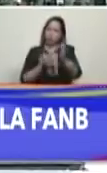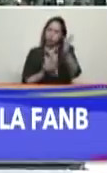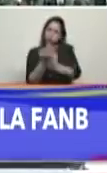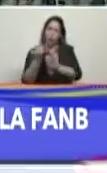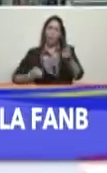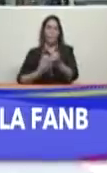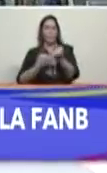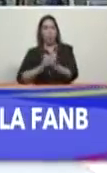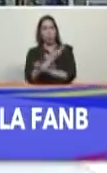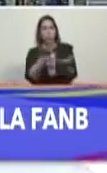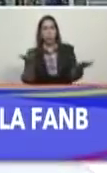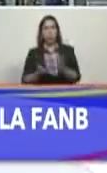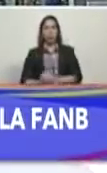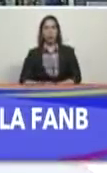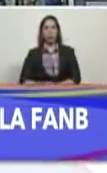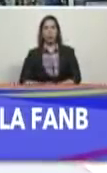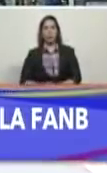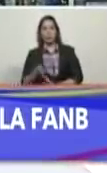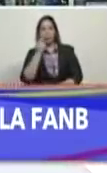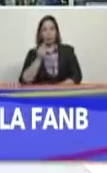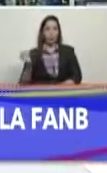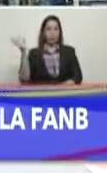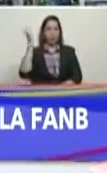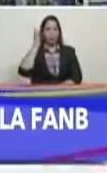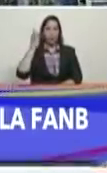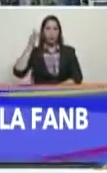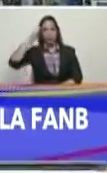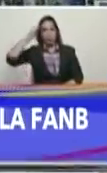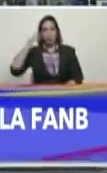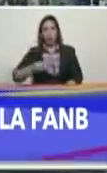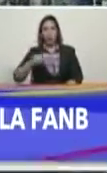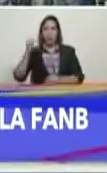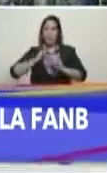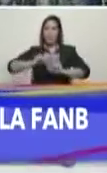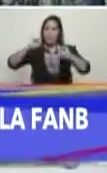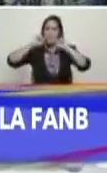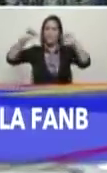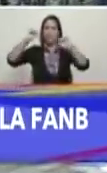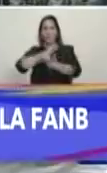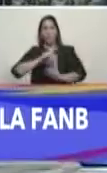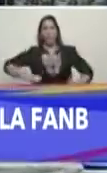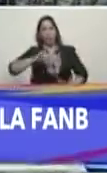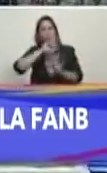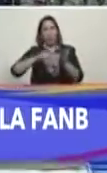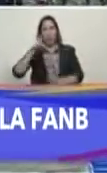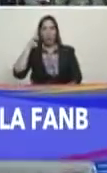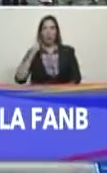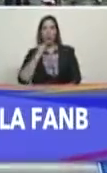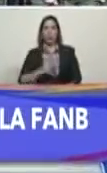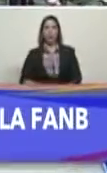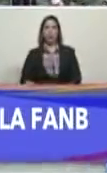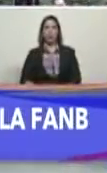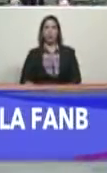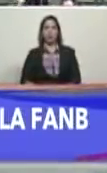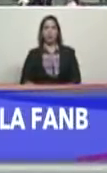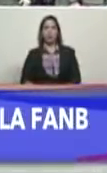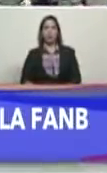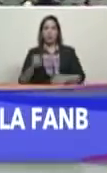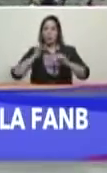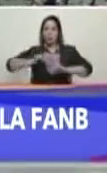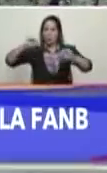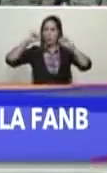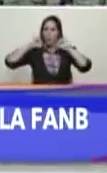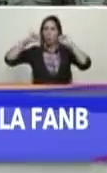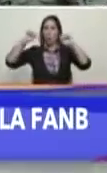ustedes, señores militares, señoras militares. ¡Que viva la Fuerza Armada Nacional Bolivariana! ¡Que viva la